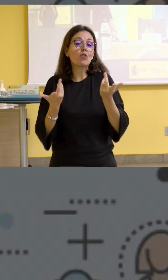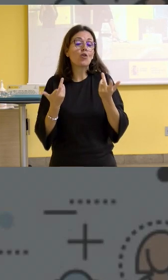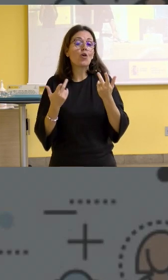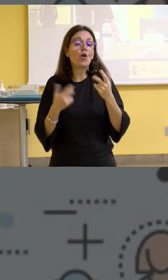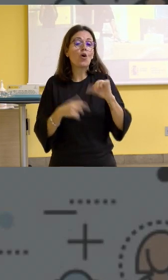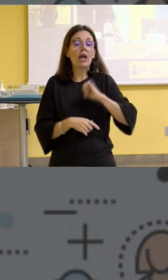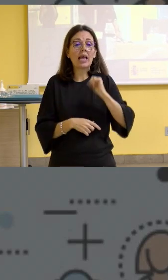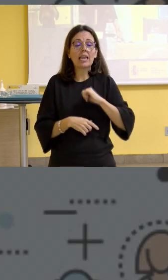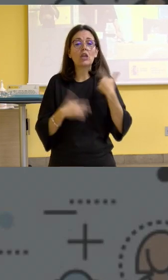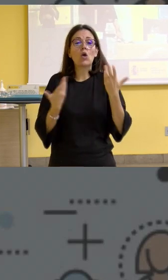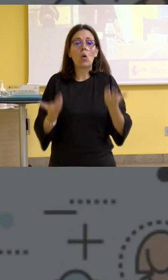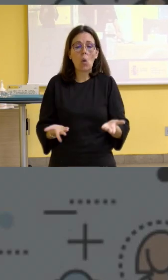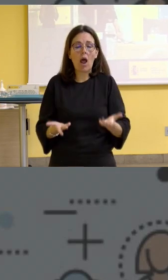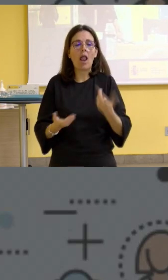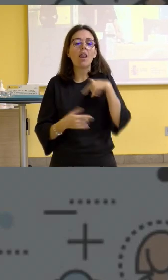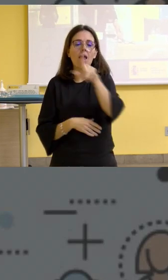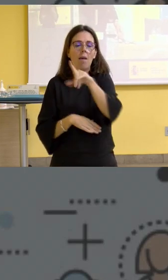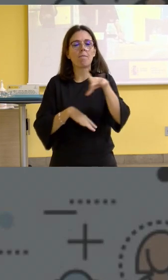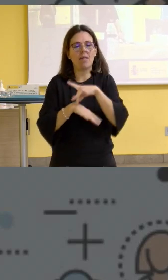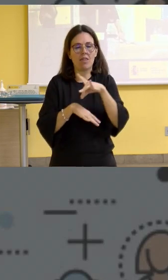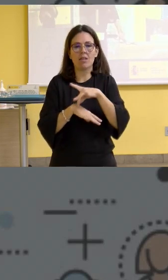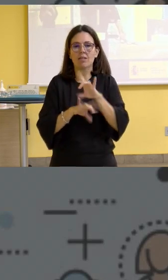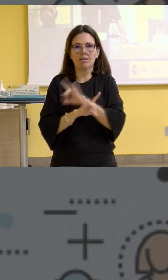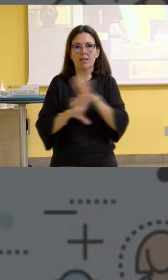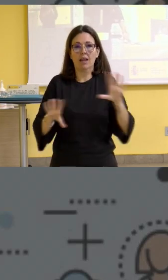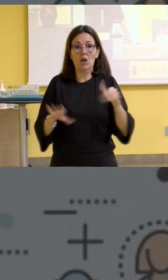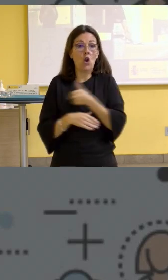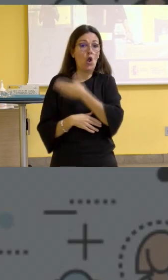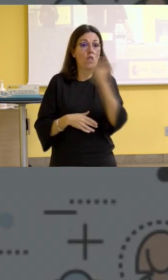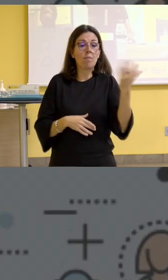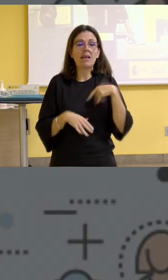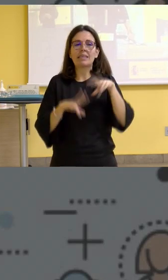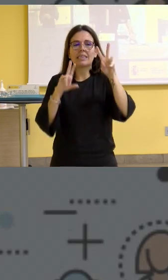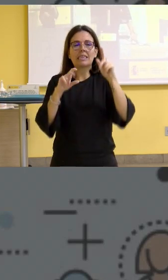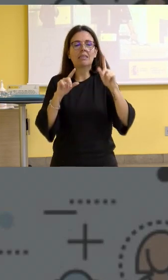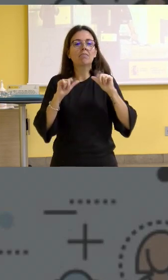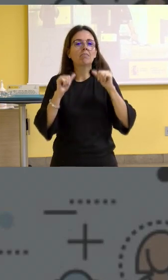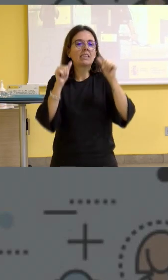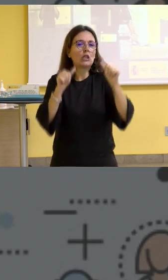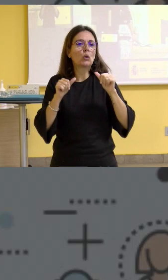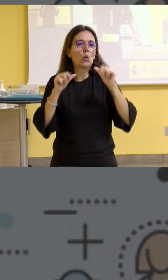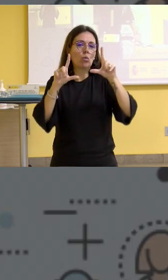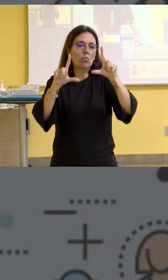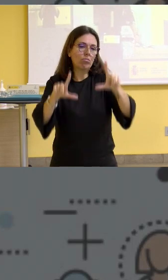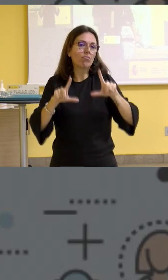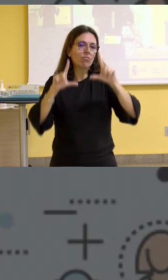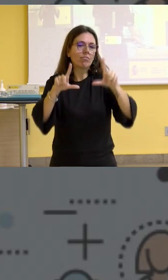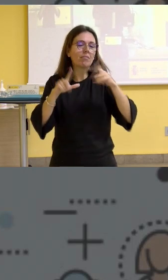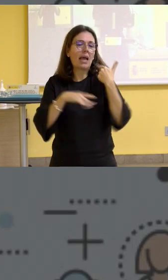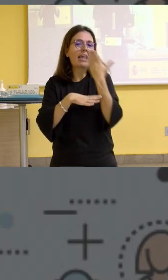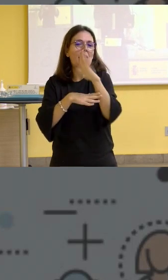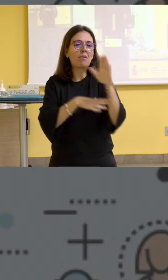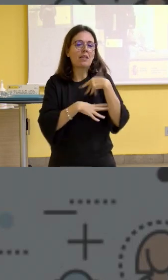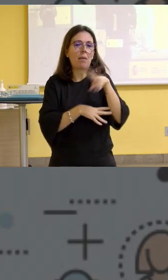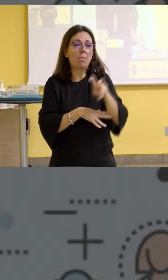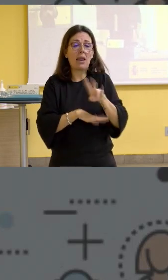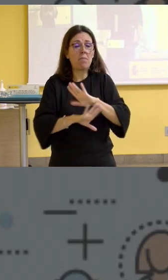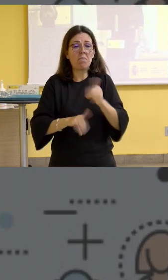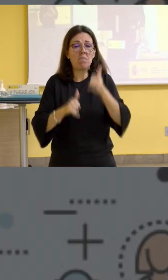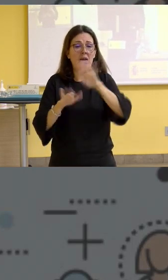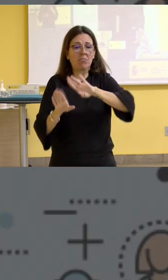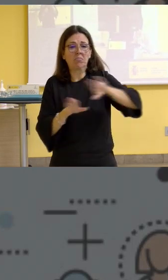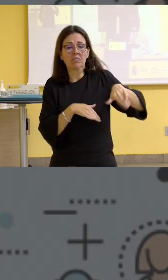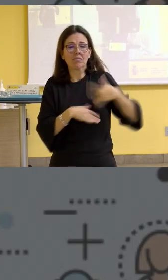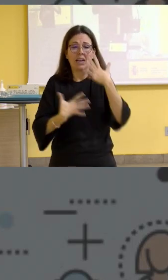pacientes, el mejor manual de neuropsicología son los pacientes, todo lo demás son titulillos que sirven para que te presenten, pero poco más. La